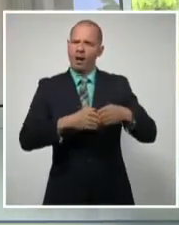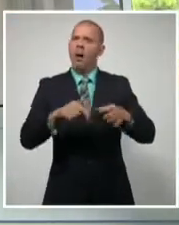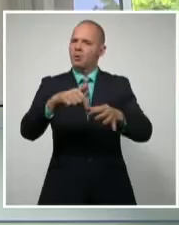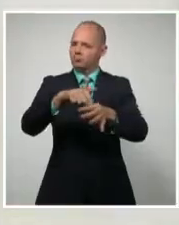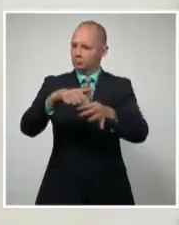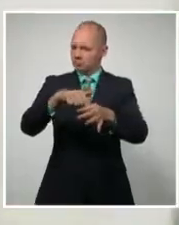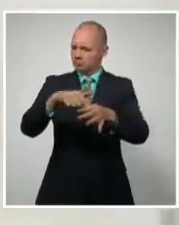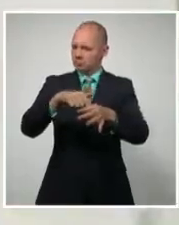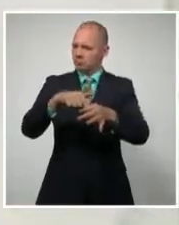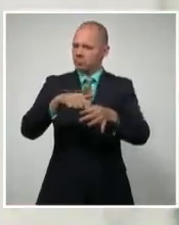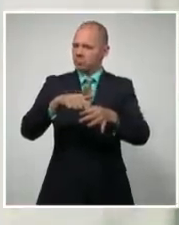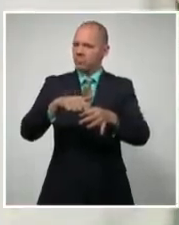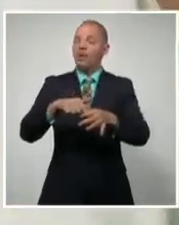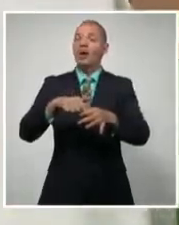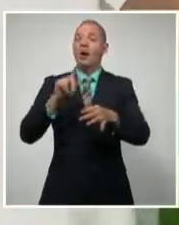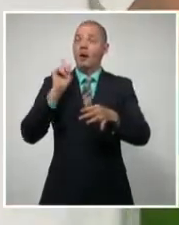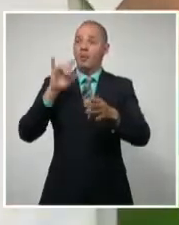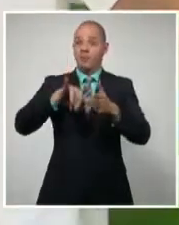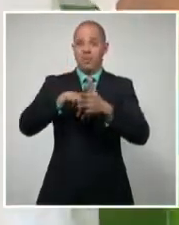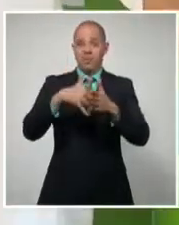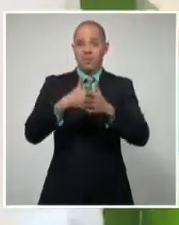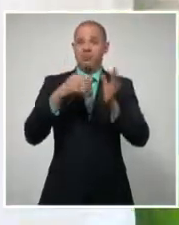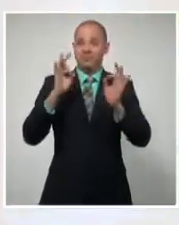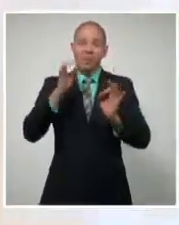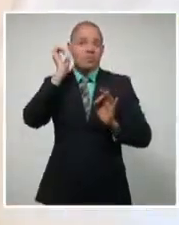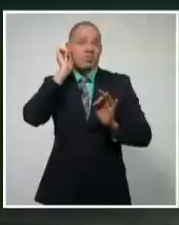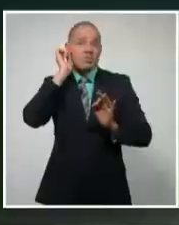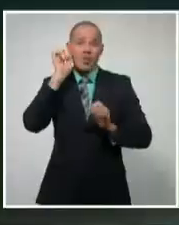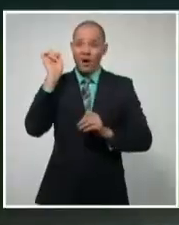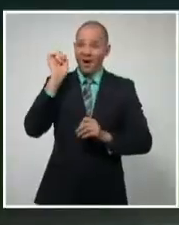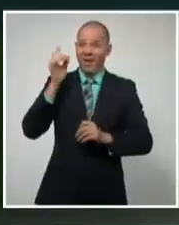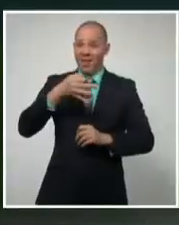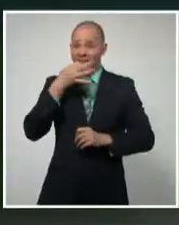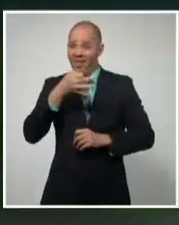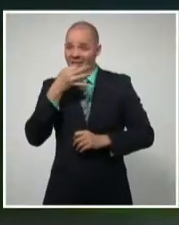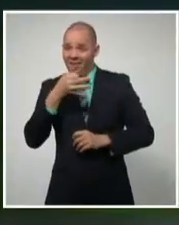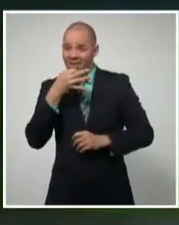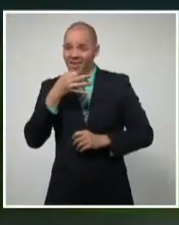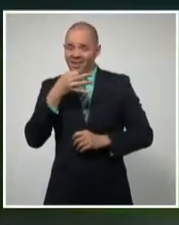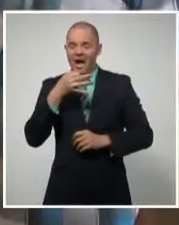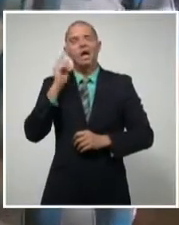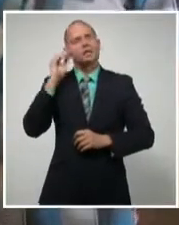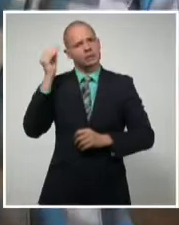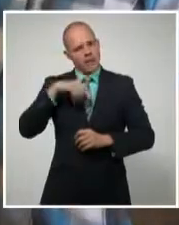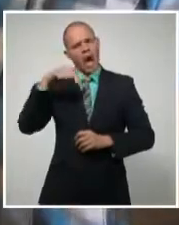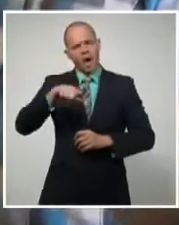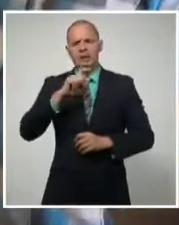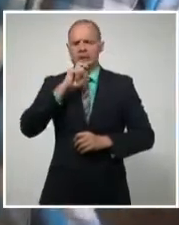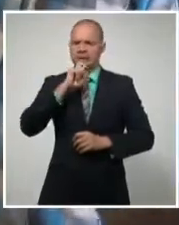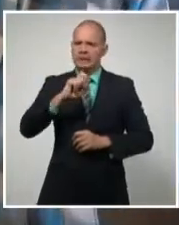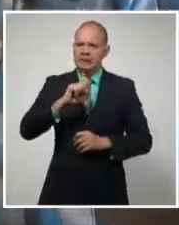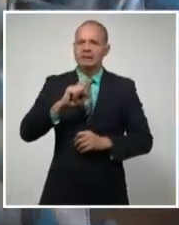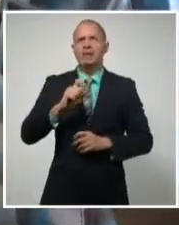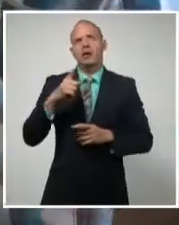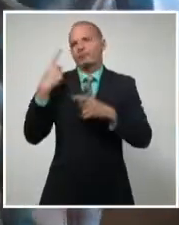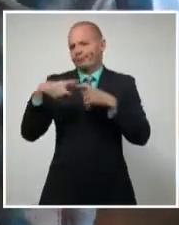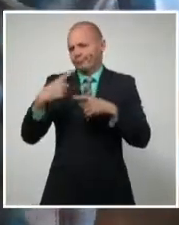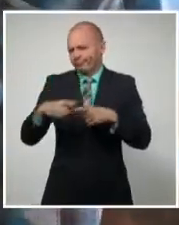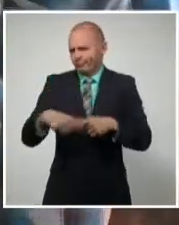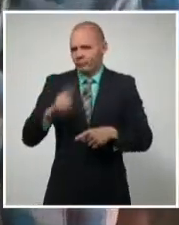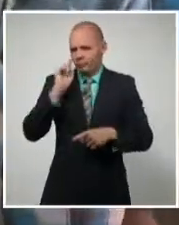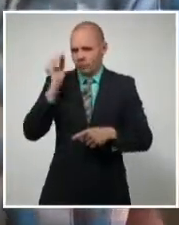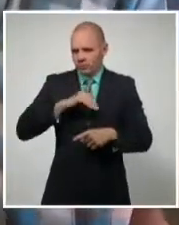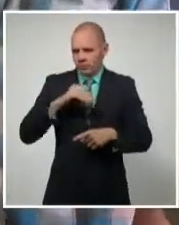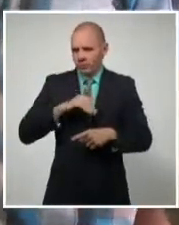de la Juventud. Proyectos que, como explicó la viceprimera ministra, pese a las limitaciones, aparecen entre las